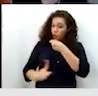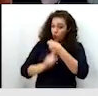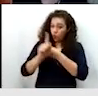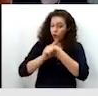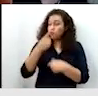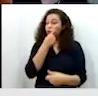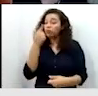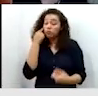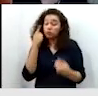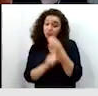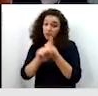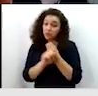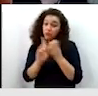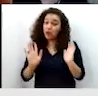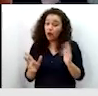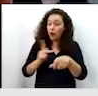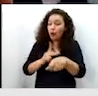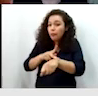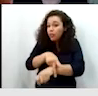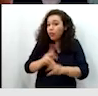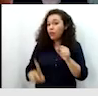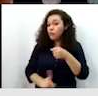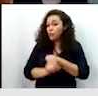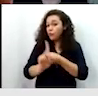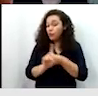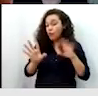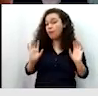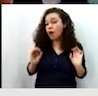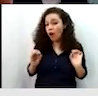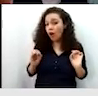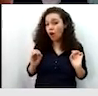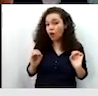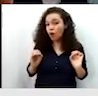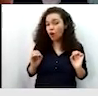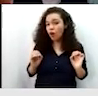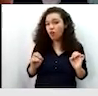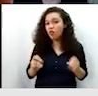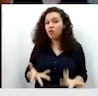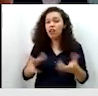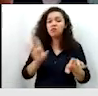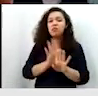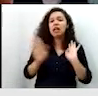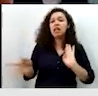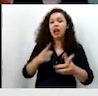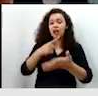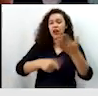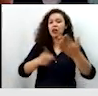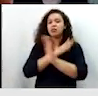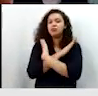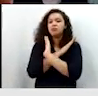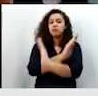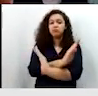ojitos o la piel, o inactivo las sustancias y el efecto desinfectante se